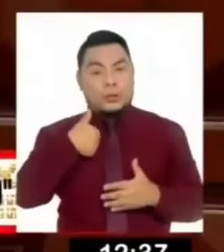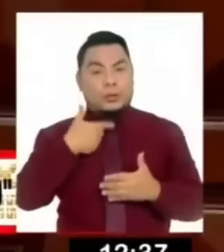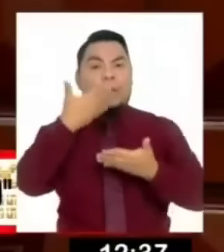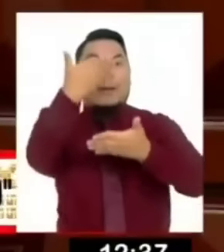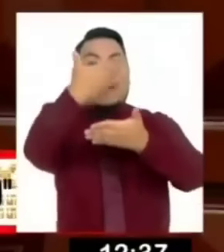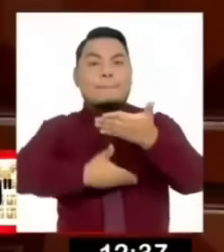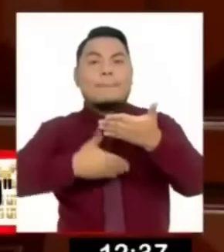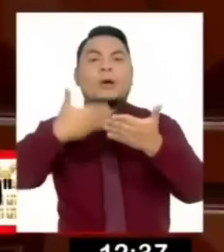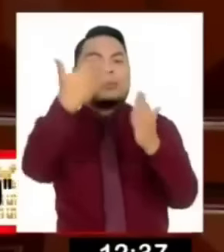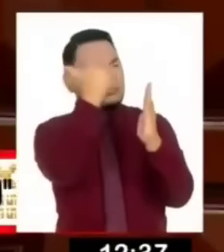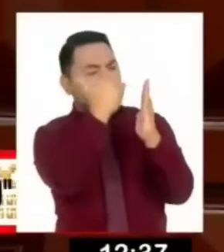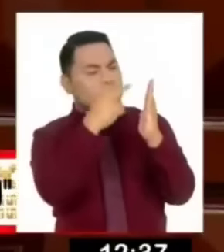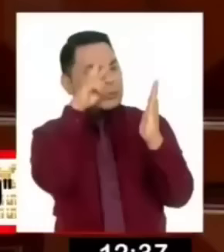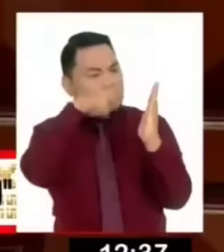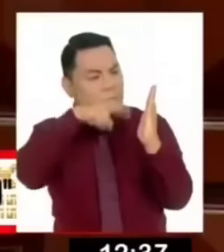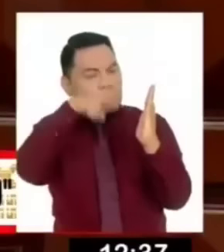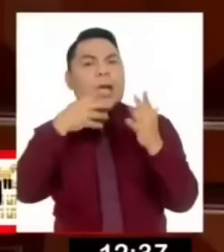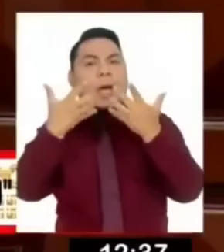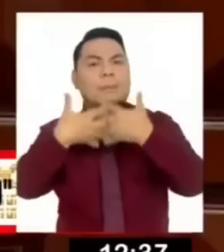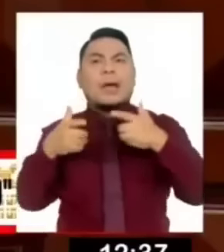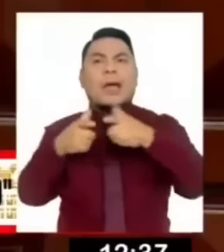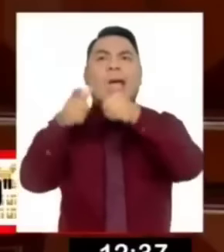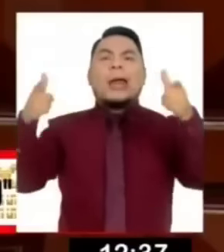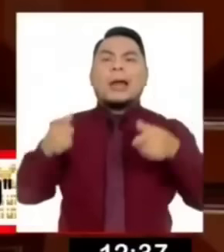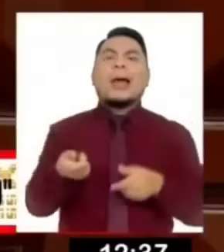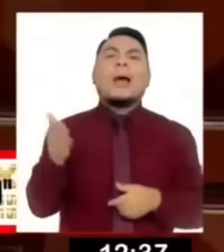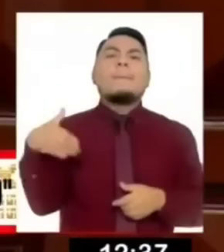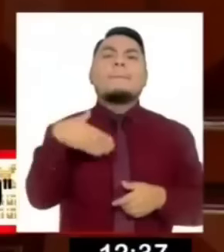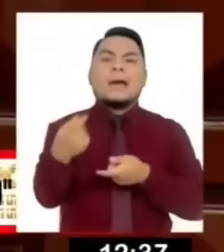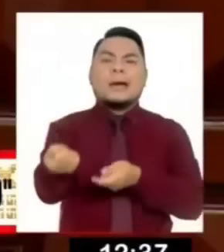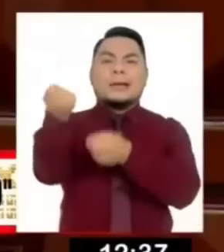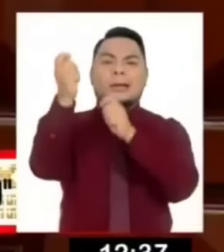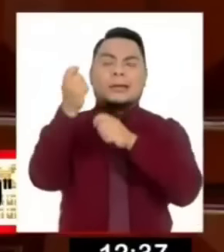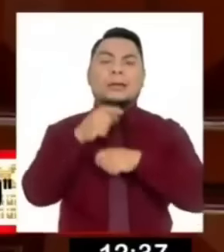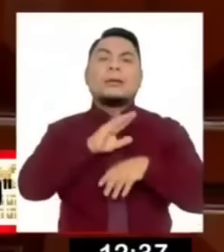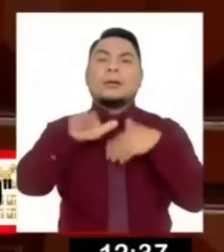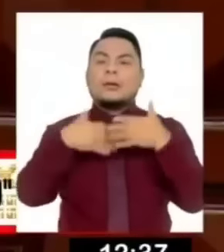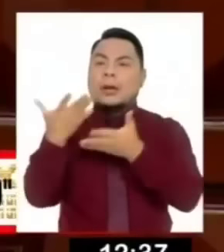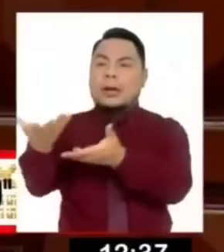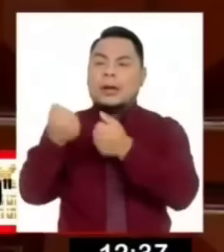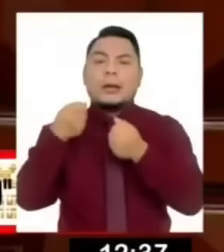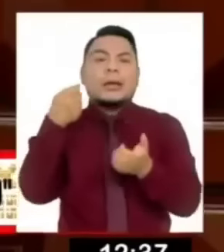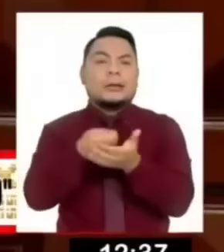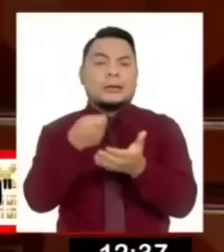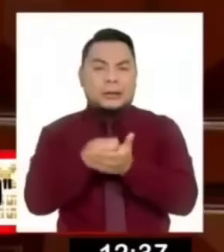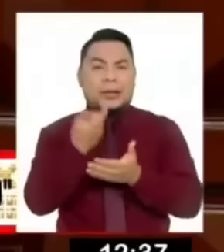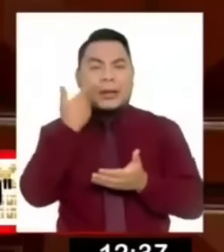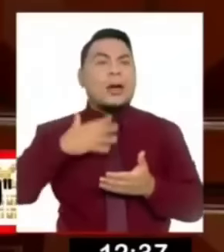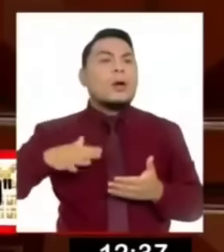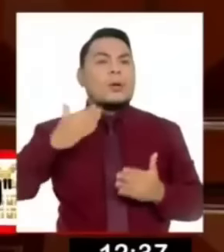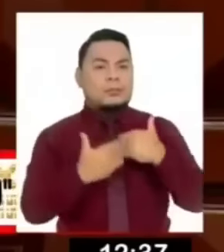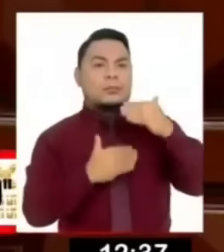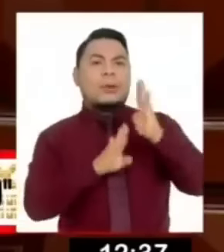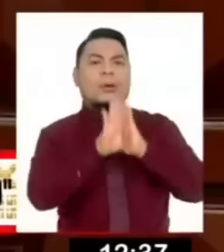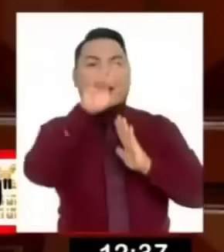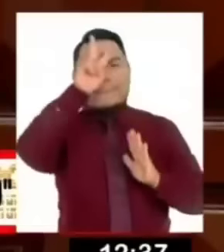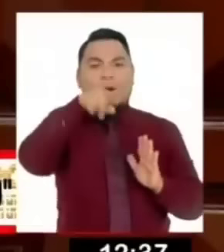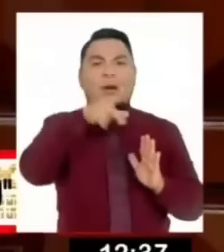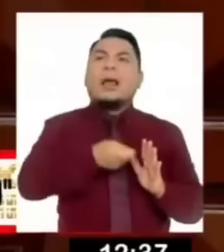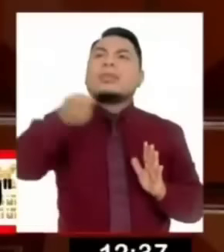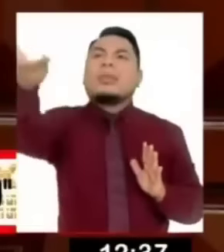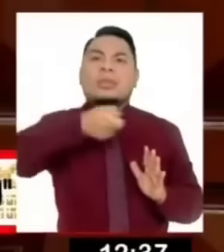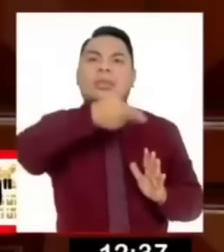las condiciones económicas con grandes empresas pesqueras para la obtención de mayores ingresos tributarios para el país y para